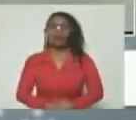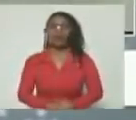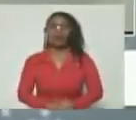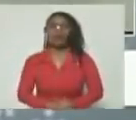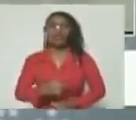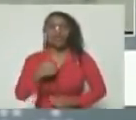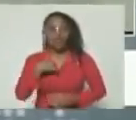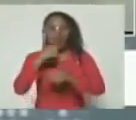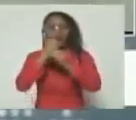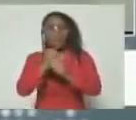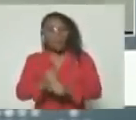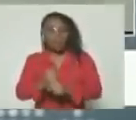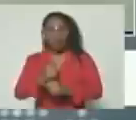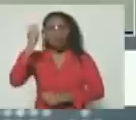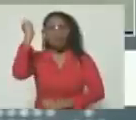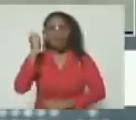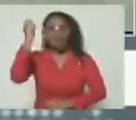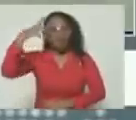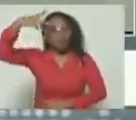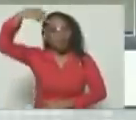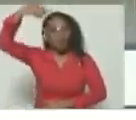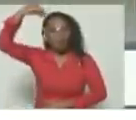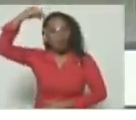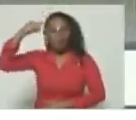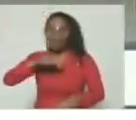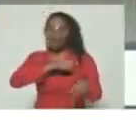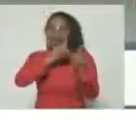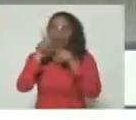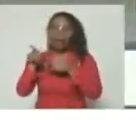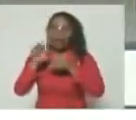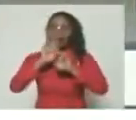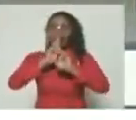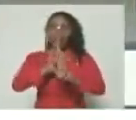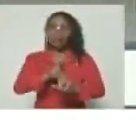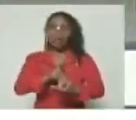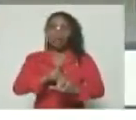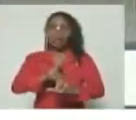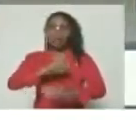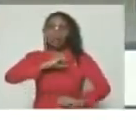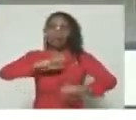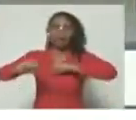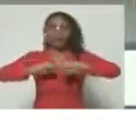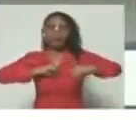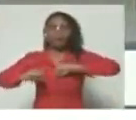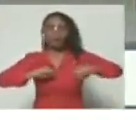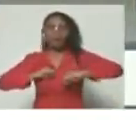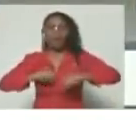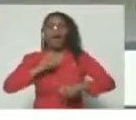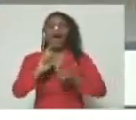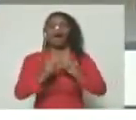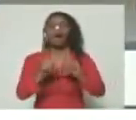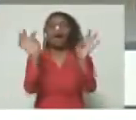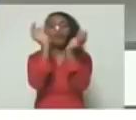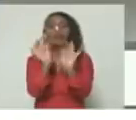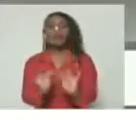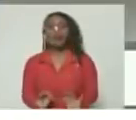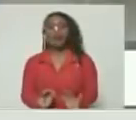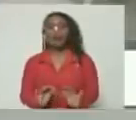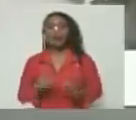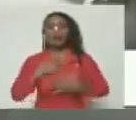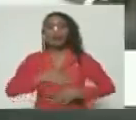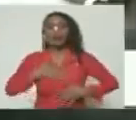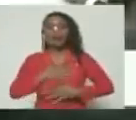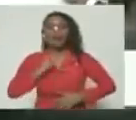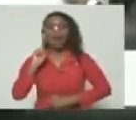Espero, diputado Luis Parra, que esta respuesta de acción de alguna manera satisfaga